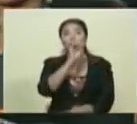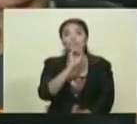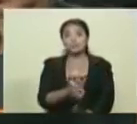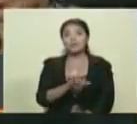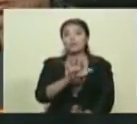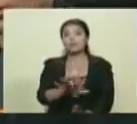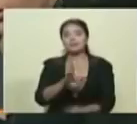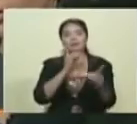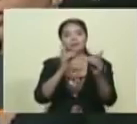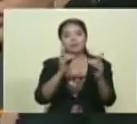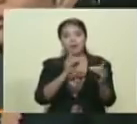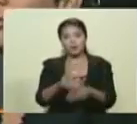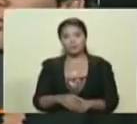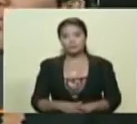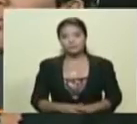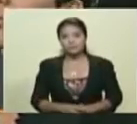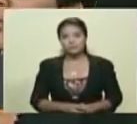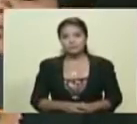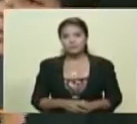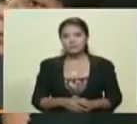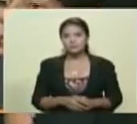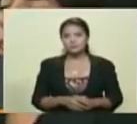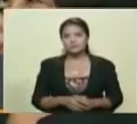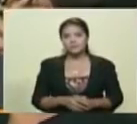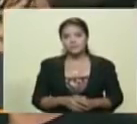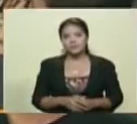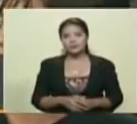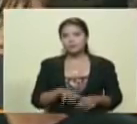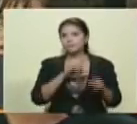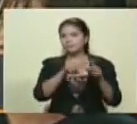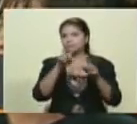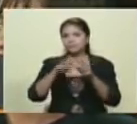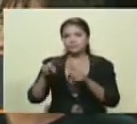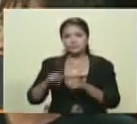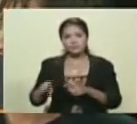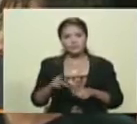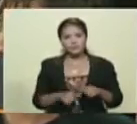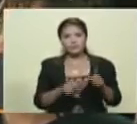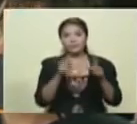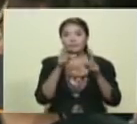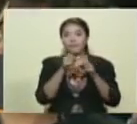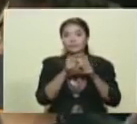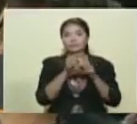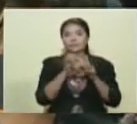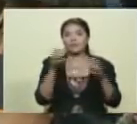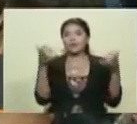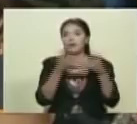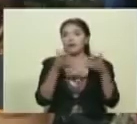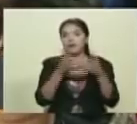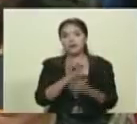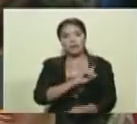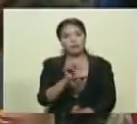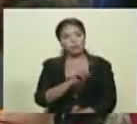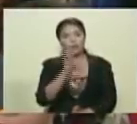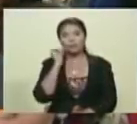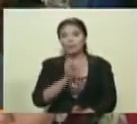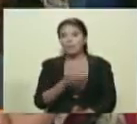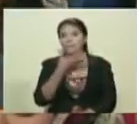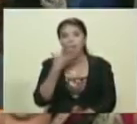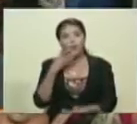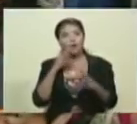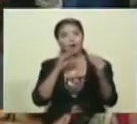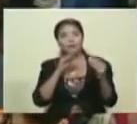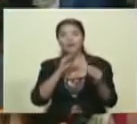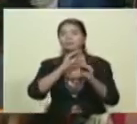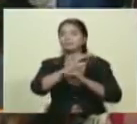del diálogo, en diferencia, en diversidad. La palabra y no la guerra debe ser la que prive. Ese es